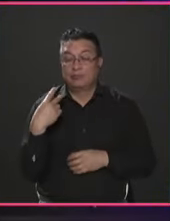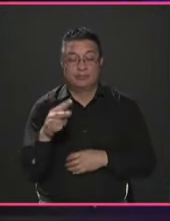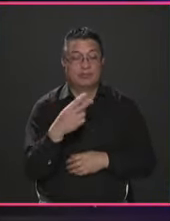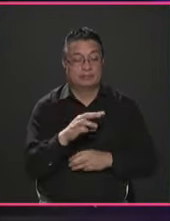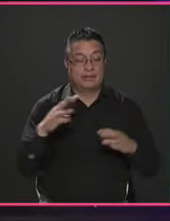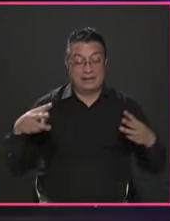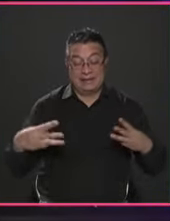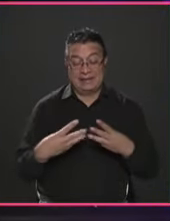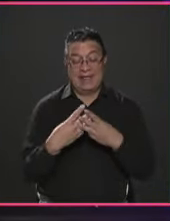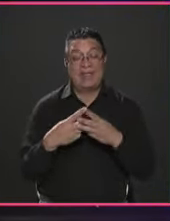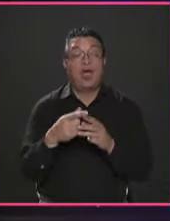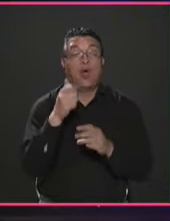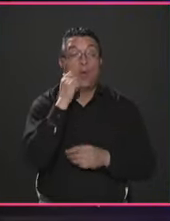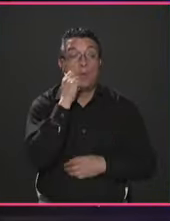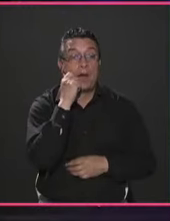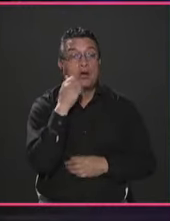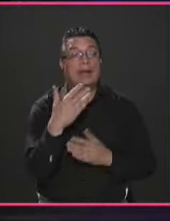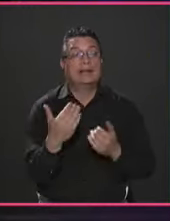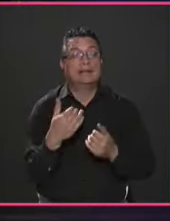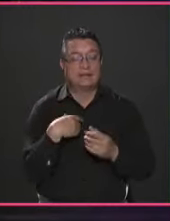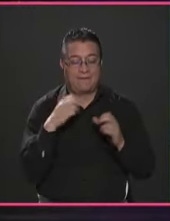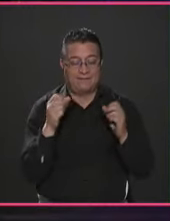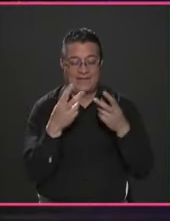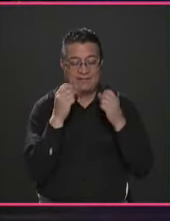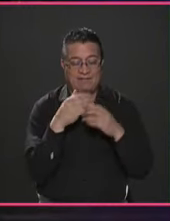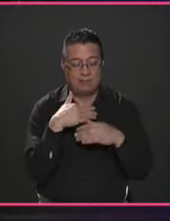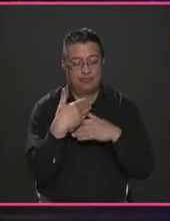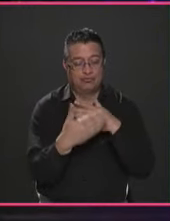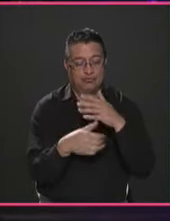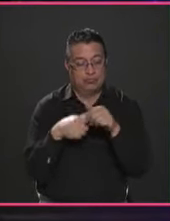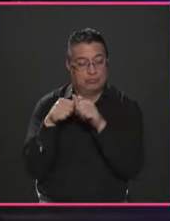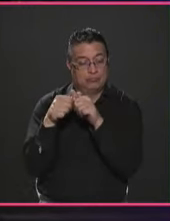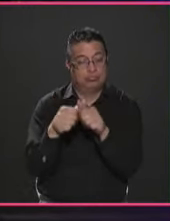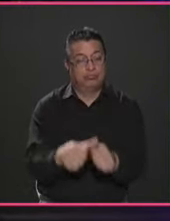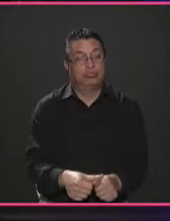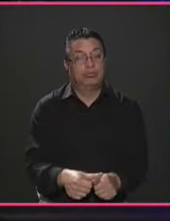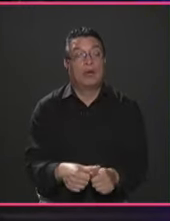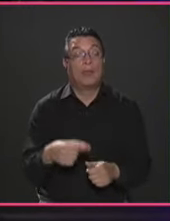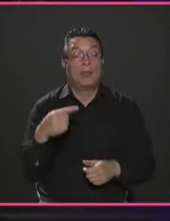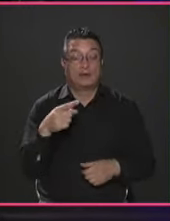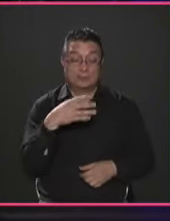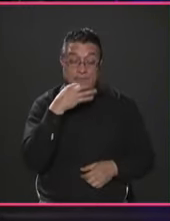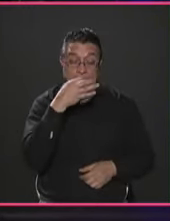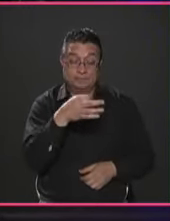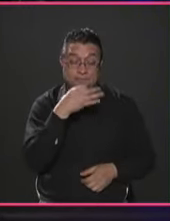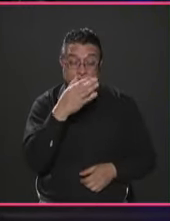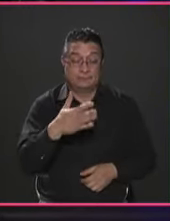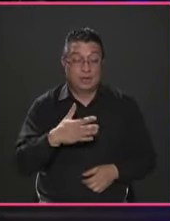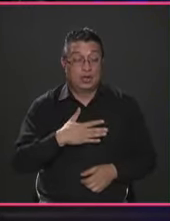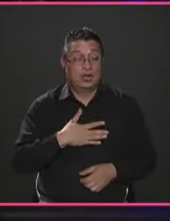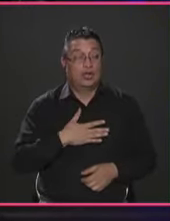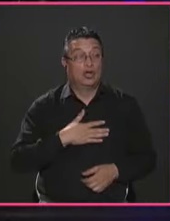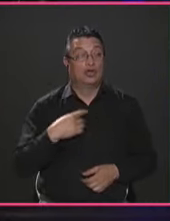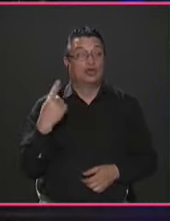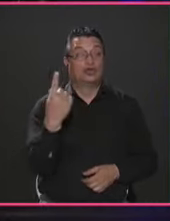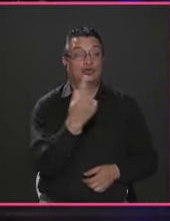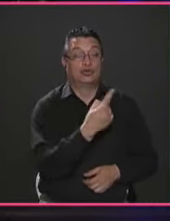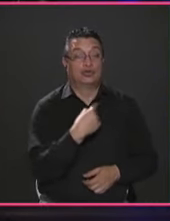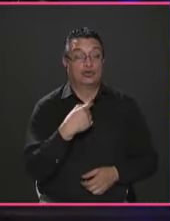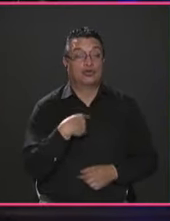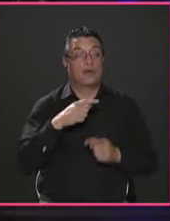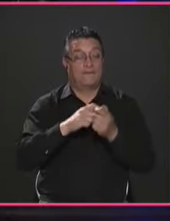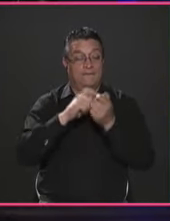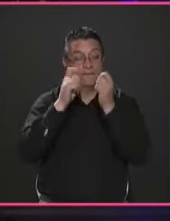humanos nosotros necesitamos esto para la supervivencia misma y esto es porque yo digo que nosotros vamos a volvernos